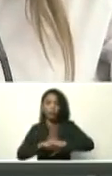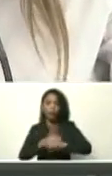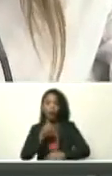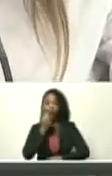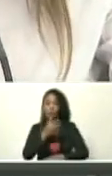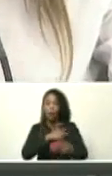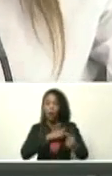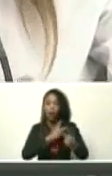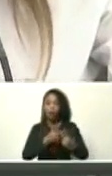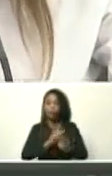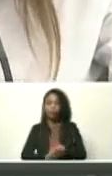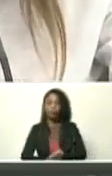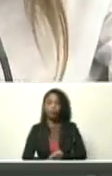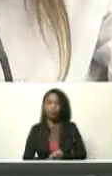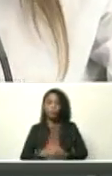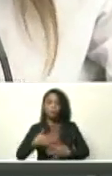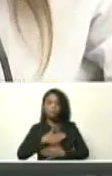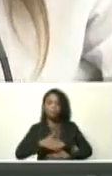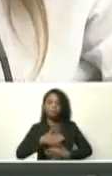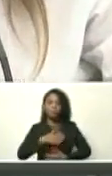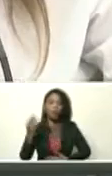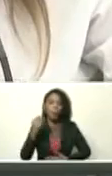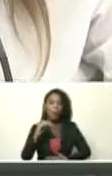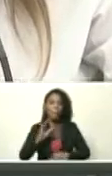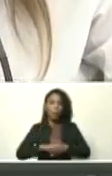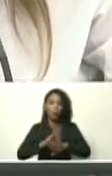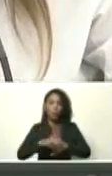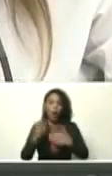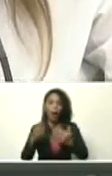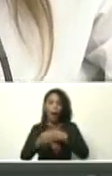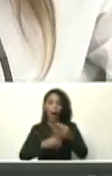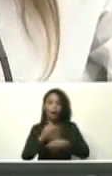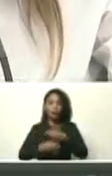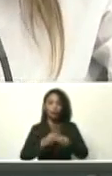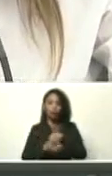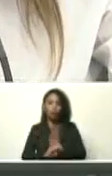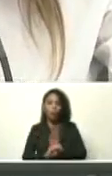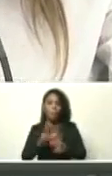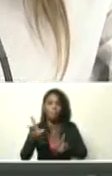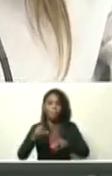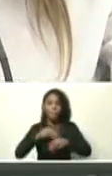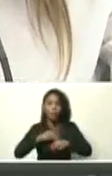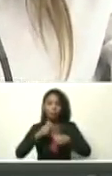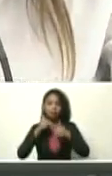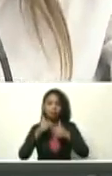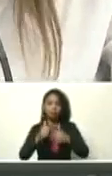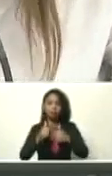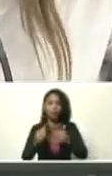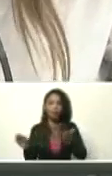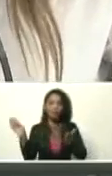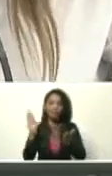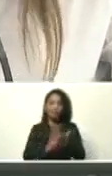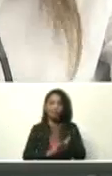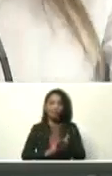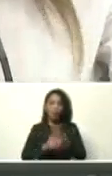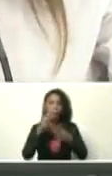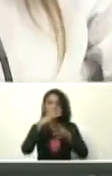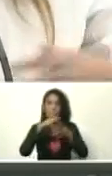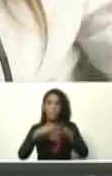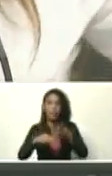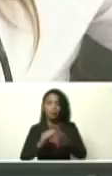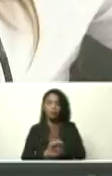voluntad, su gozo además, porque lo han hecho con muy buena aceptación, de ubicar los productos